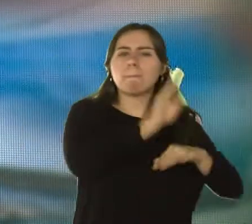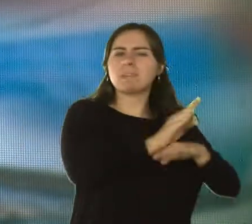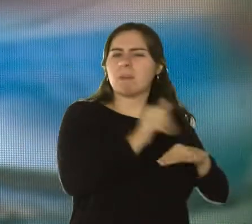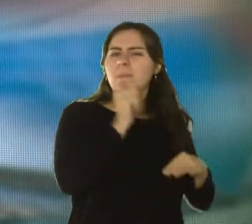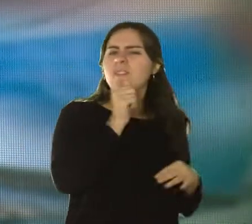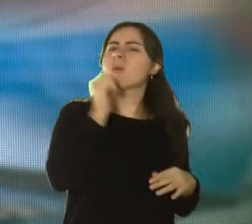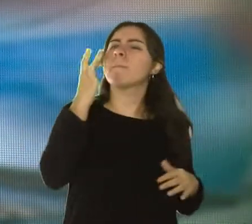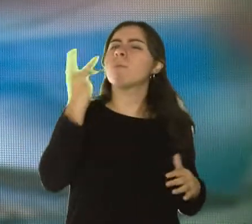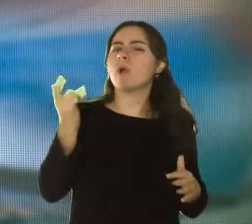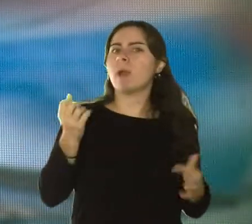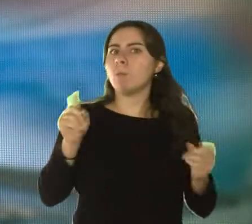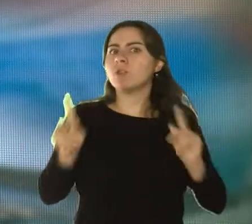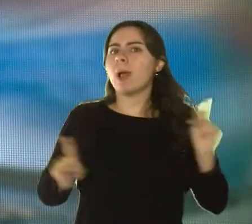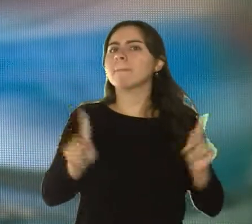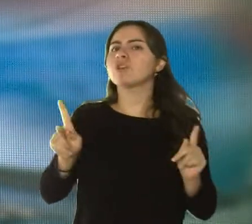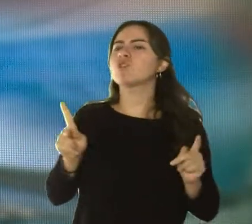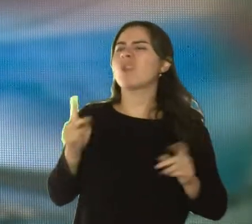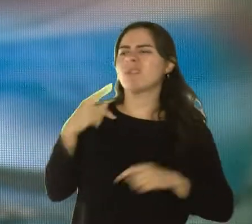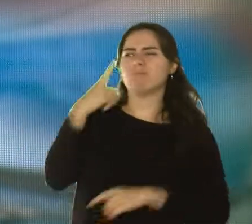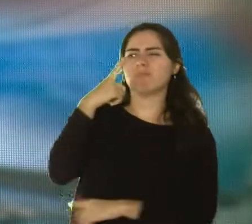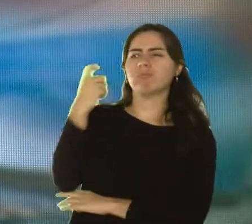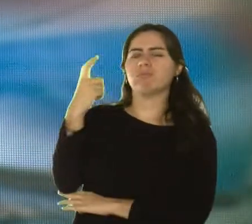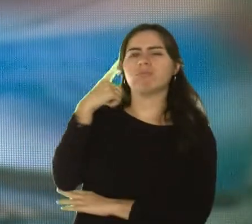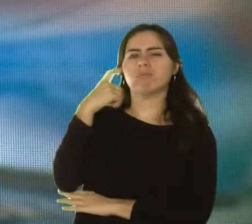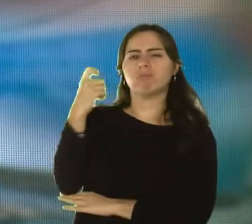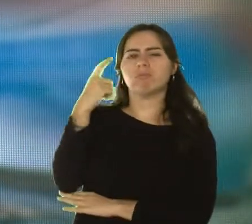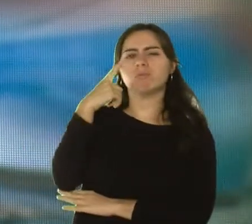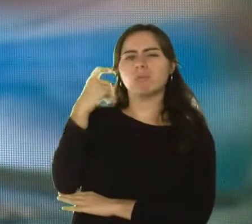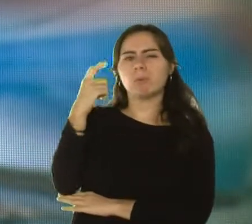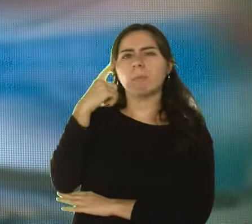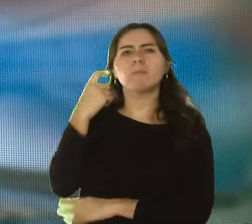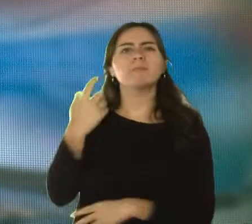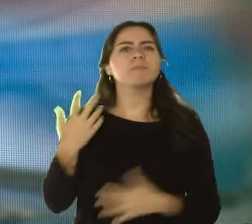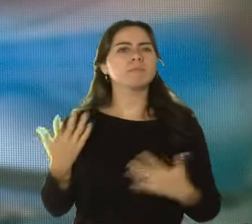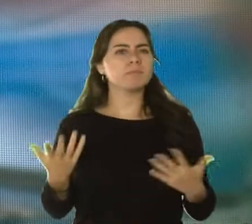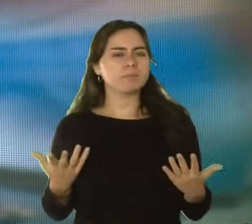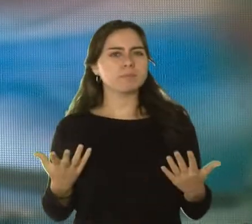¿no? Esto, valga la redundancia, pero el